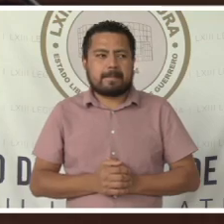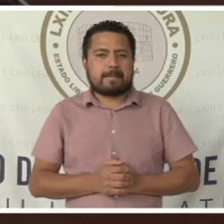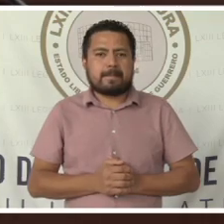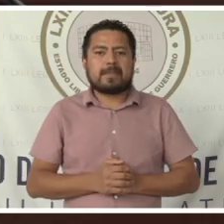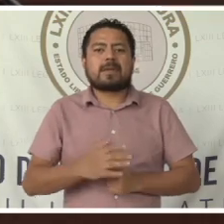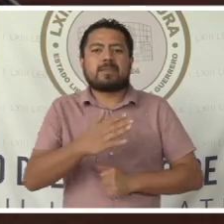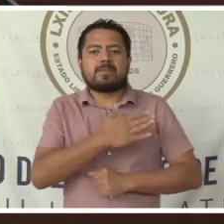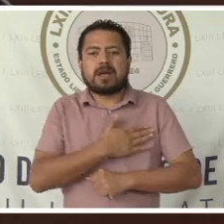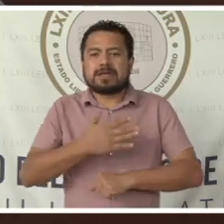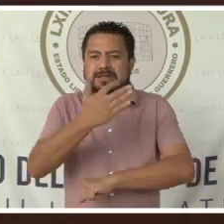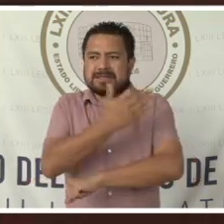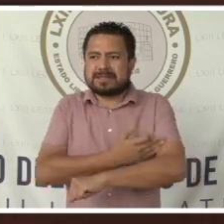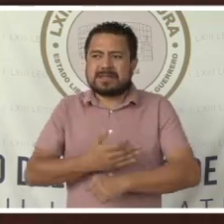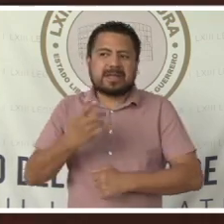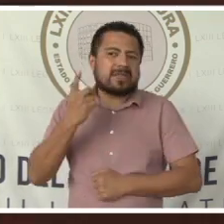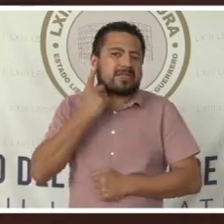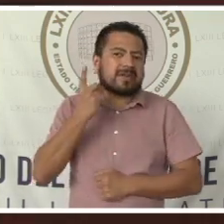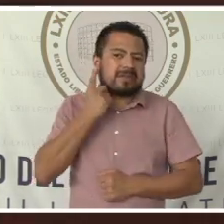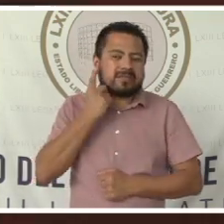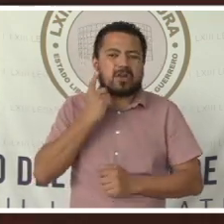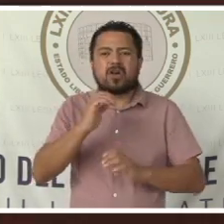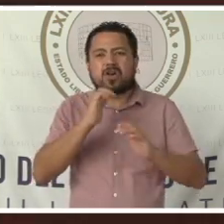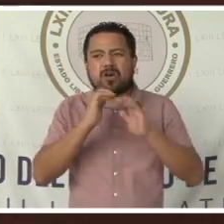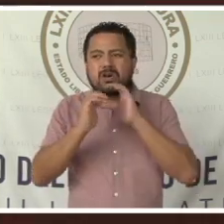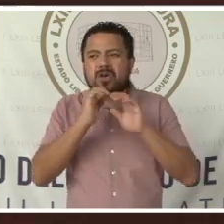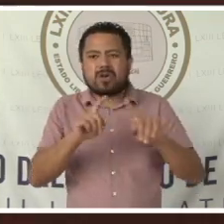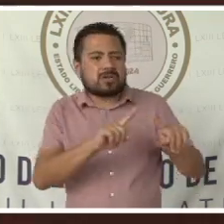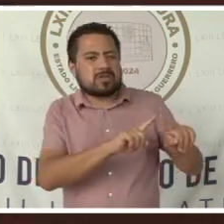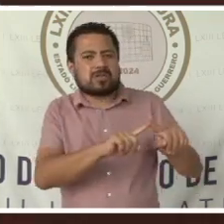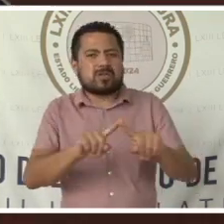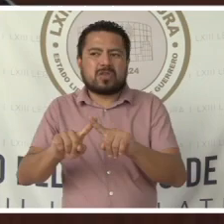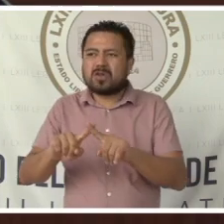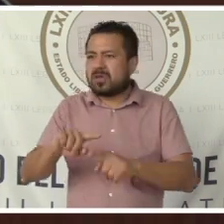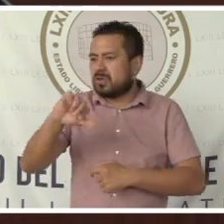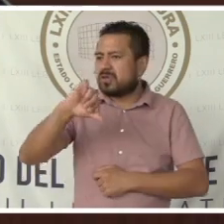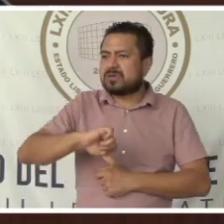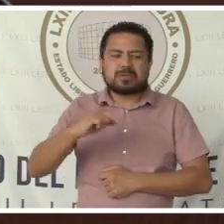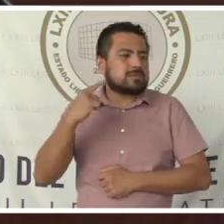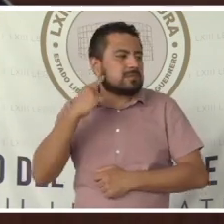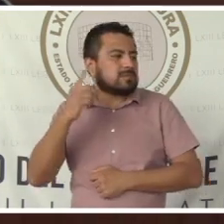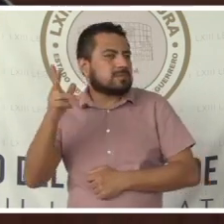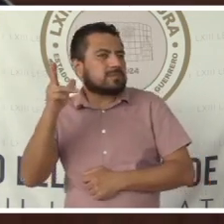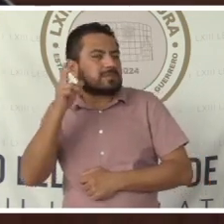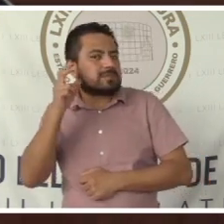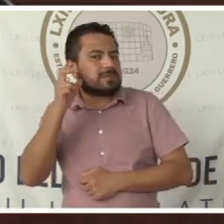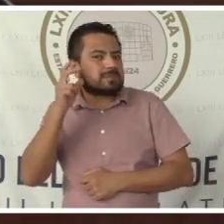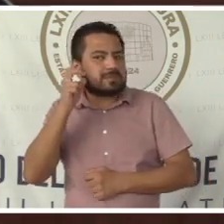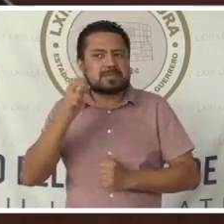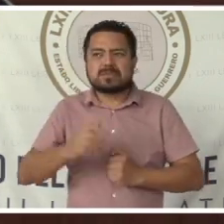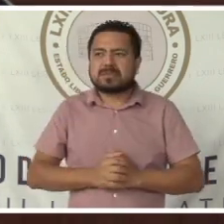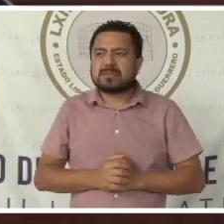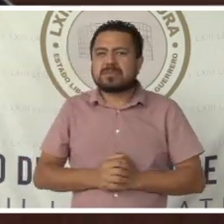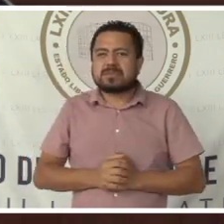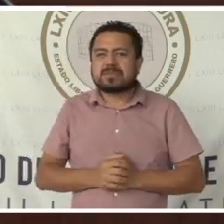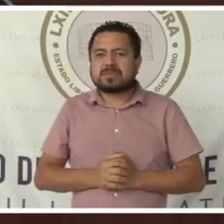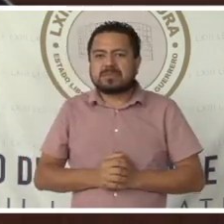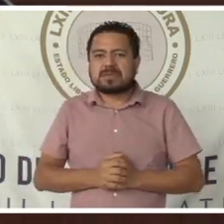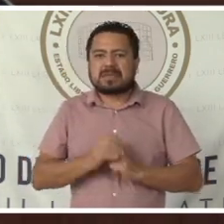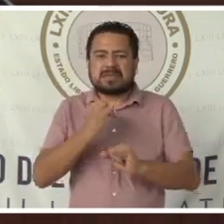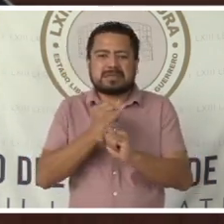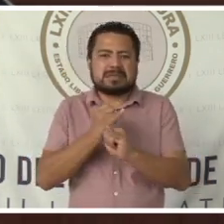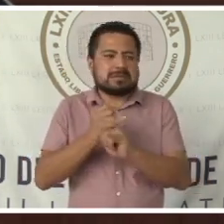Buenas tardes diputadas diputados medios de comunicación que nos escuchan que nos siguen por redes